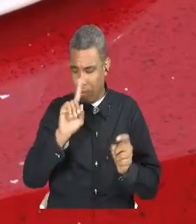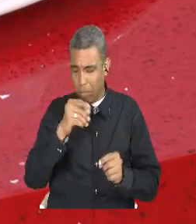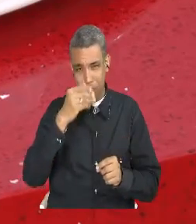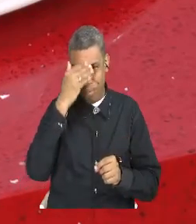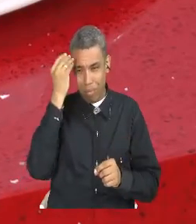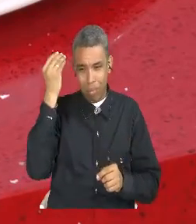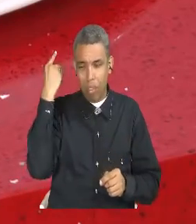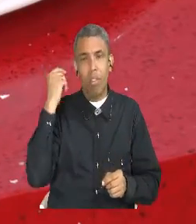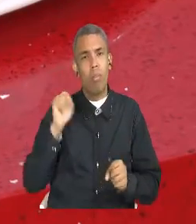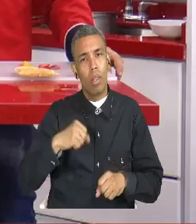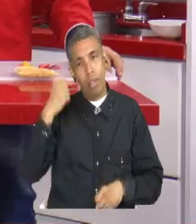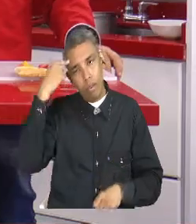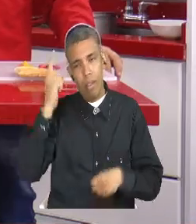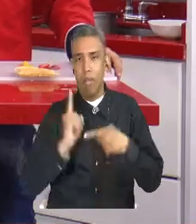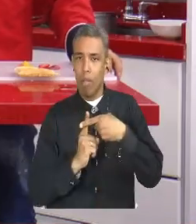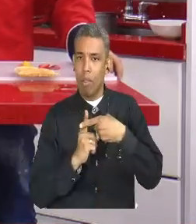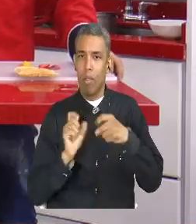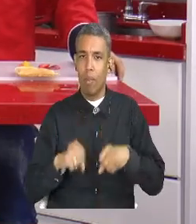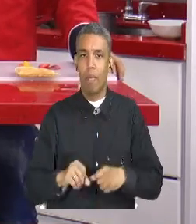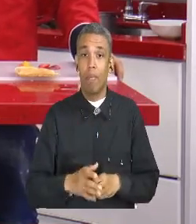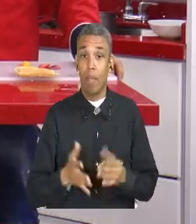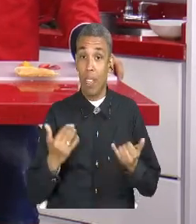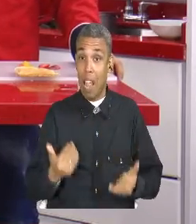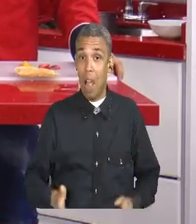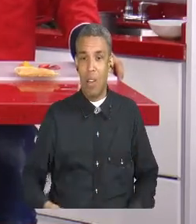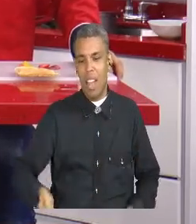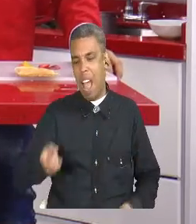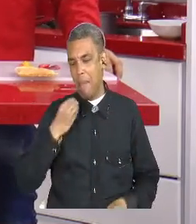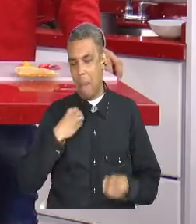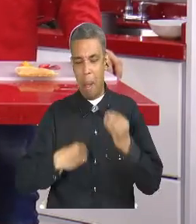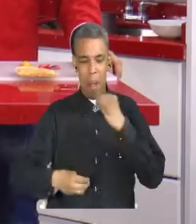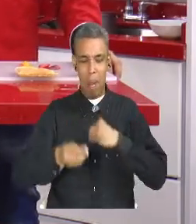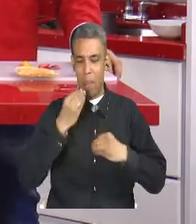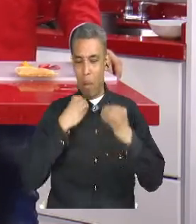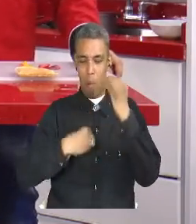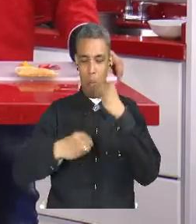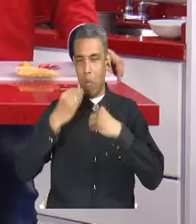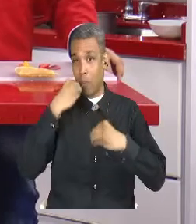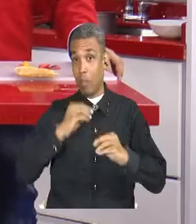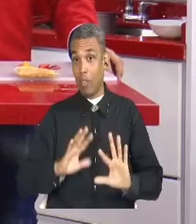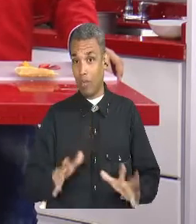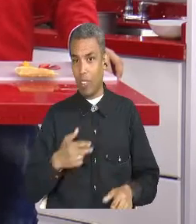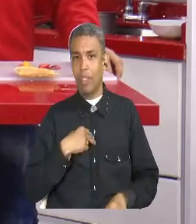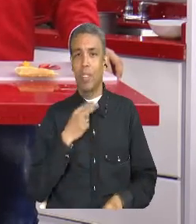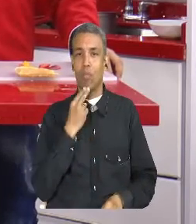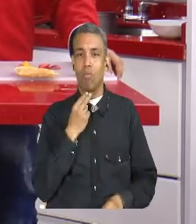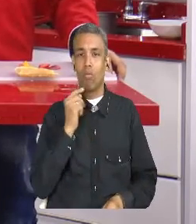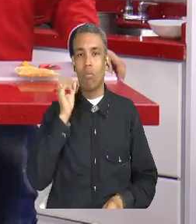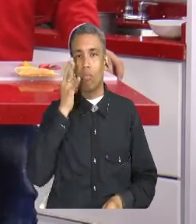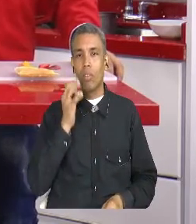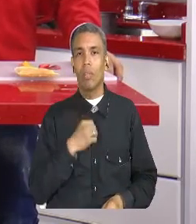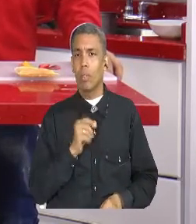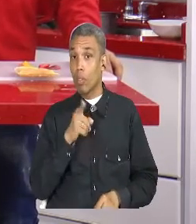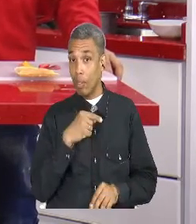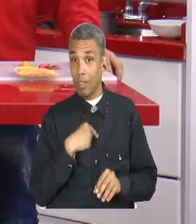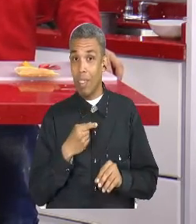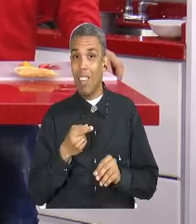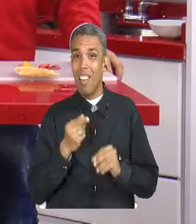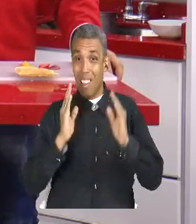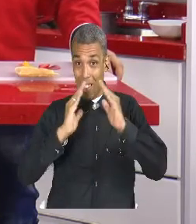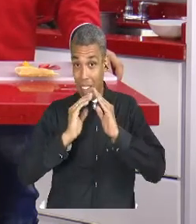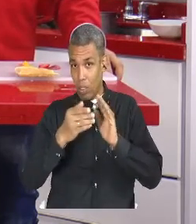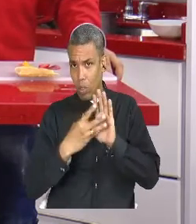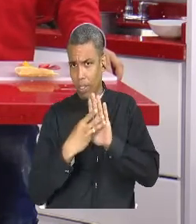posible, pues es posible para nosotros comer en la mañana de hoy este rico y delicioso waffle de fruta. Esperamos que ustedes en casa lo preparen y lo